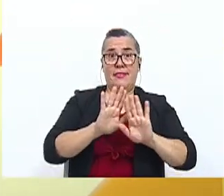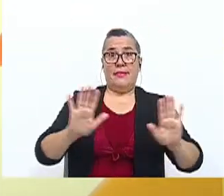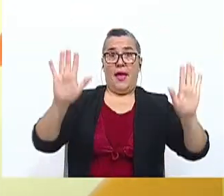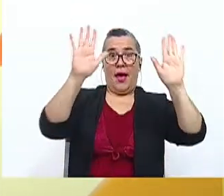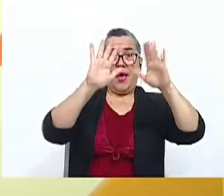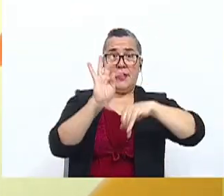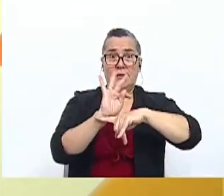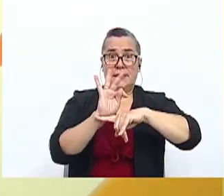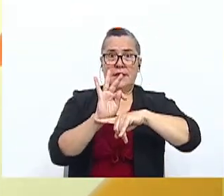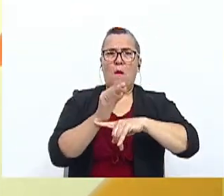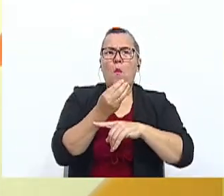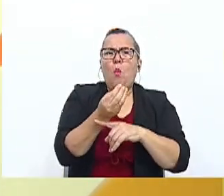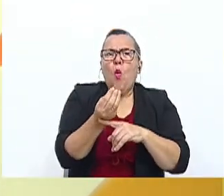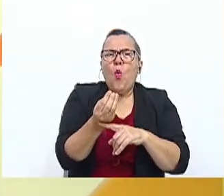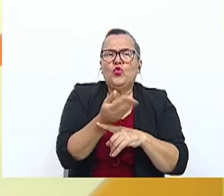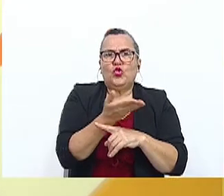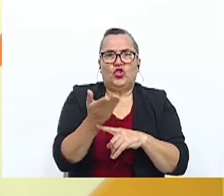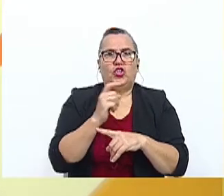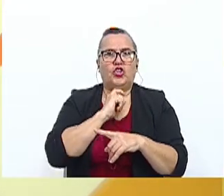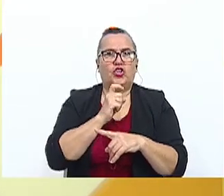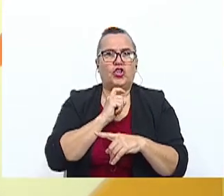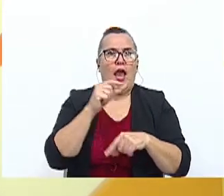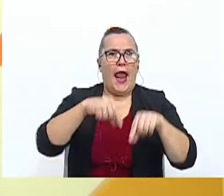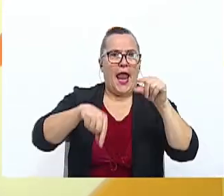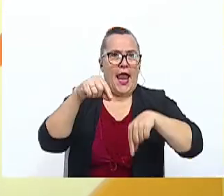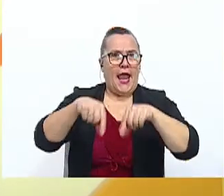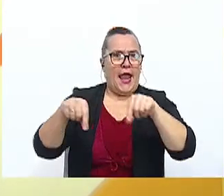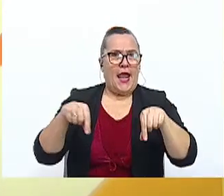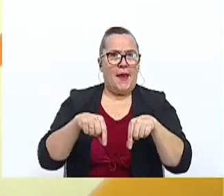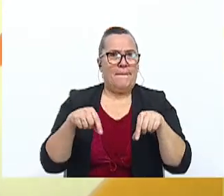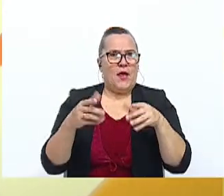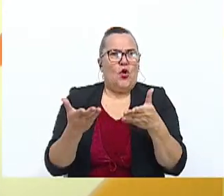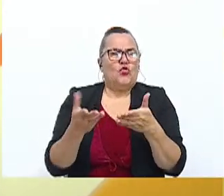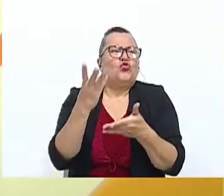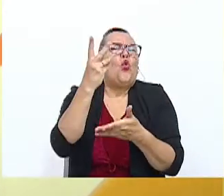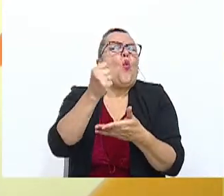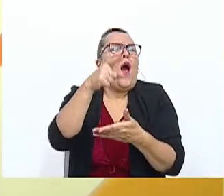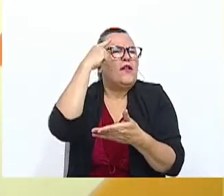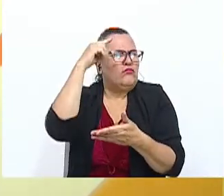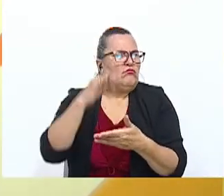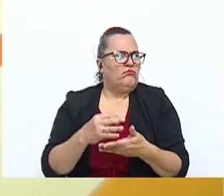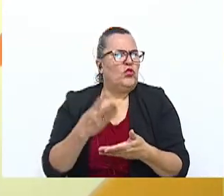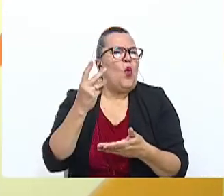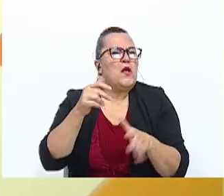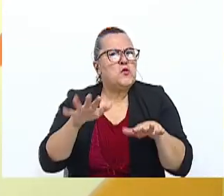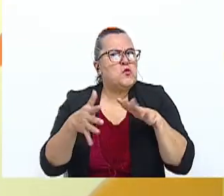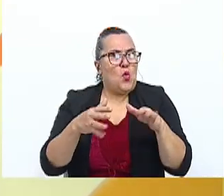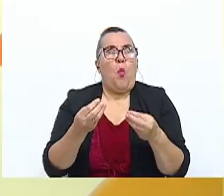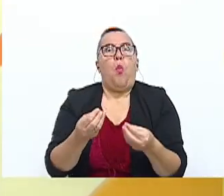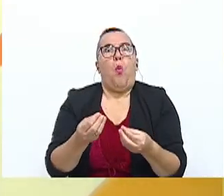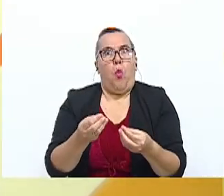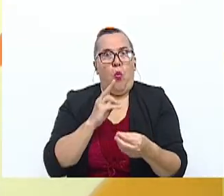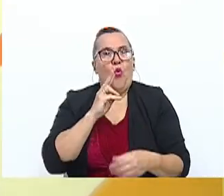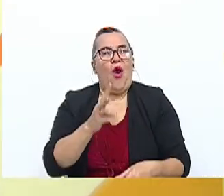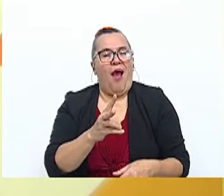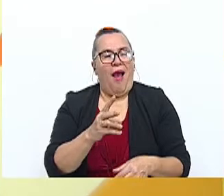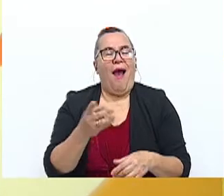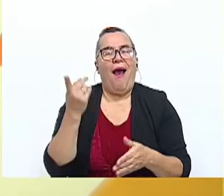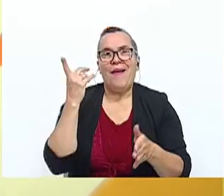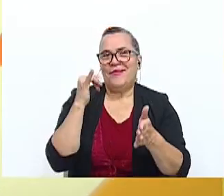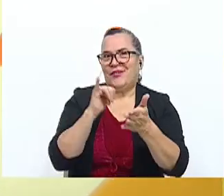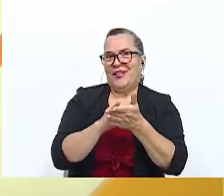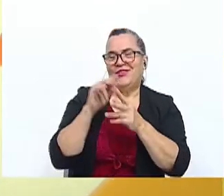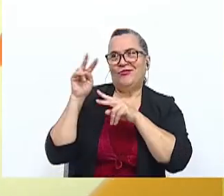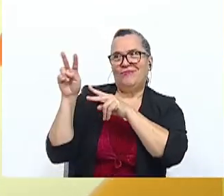elementos químicos. ¿Me podrían decir ustedes como cuántos? ¿Cuántos estiman? Son muchos. Por eso veamos